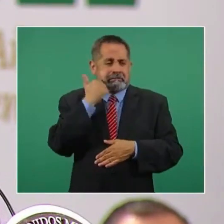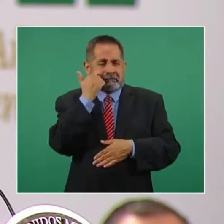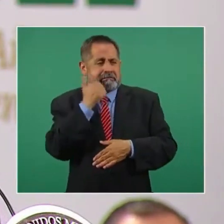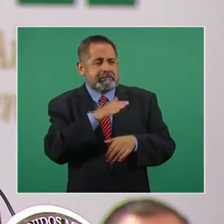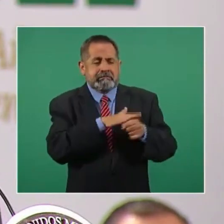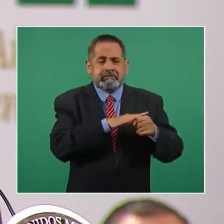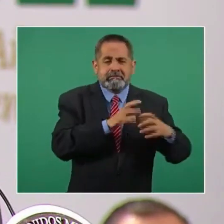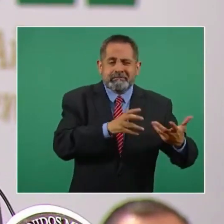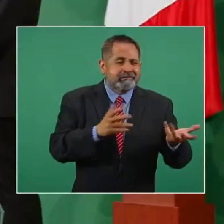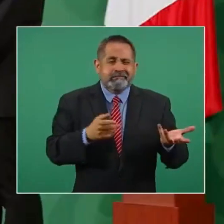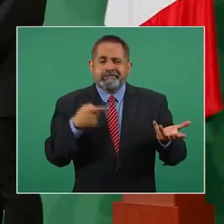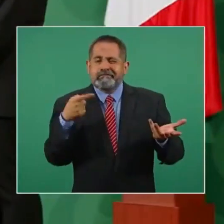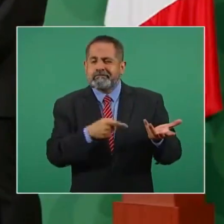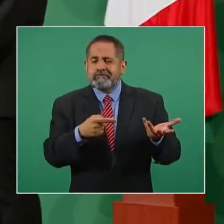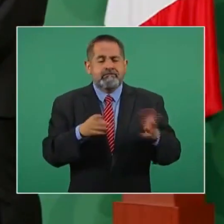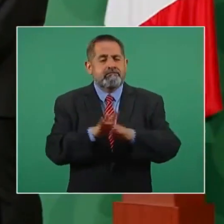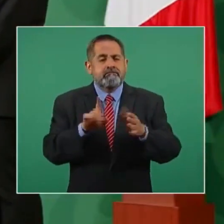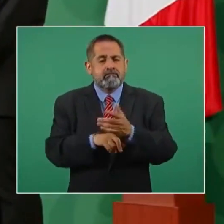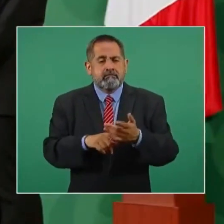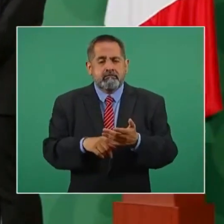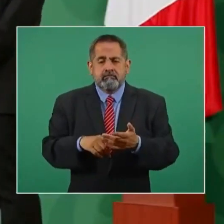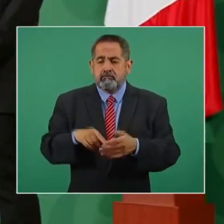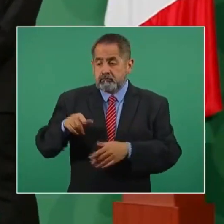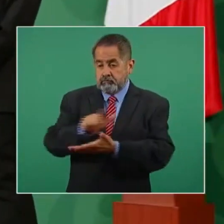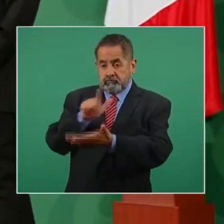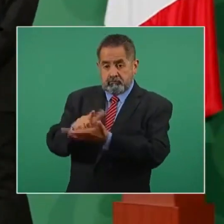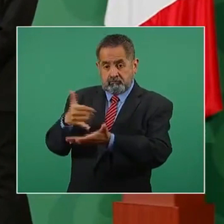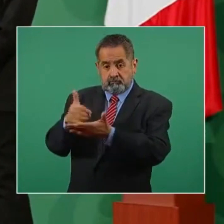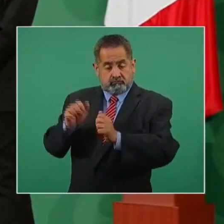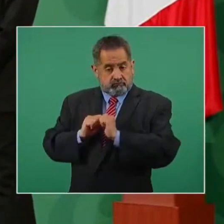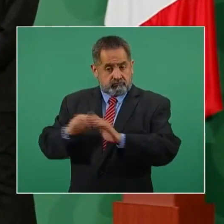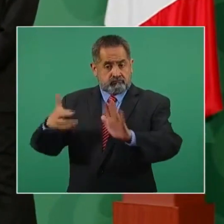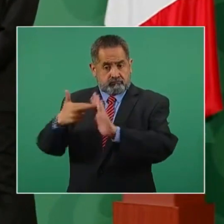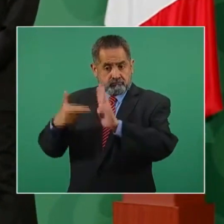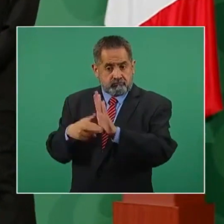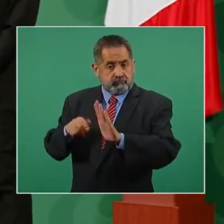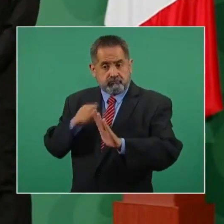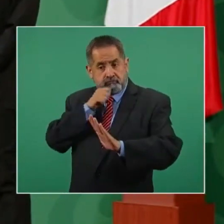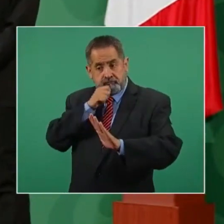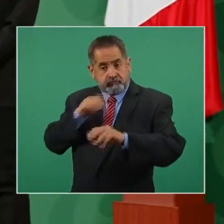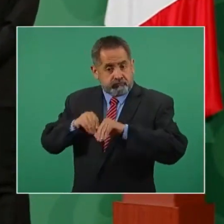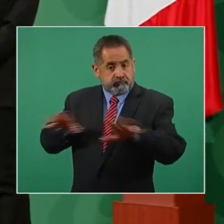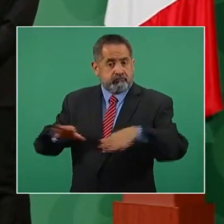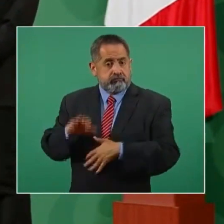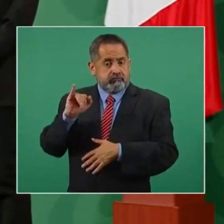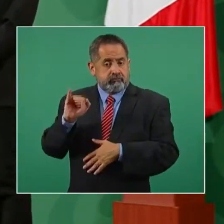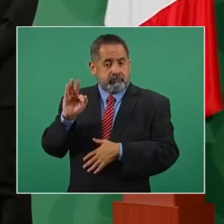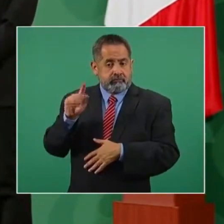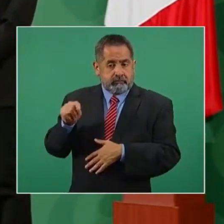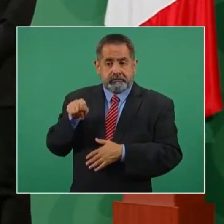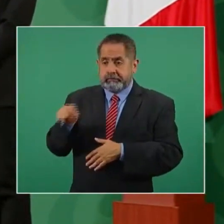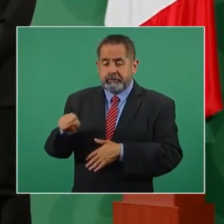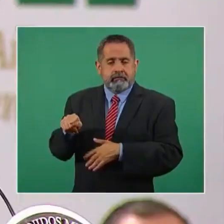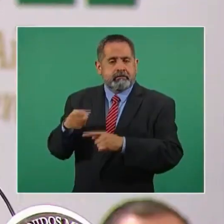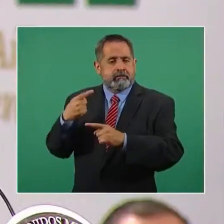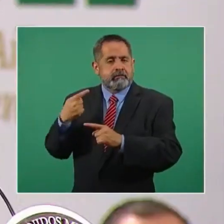este juez, pues sin todavía publicarse los lineamientos que va a emitir el Instituto Federal de Telecomunicaciones,